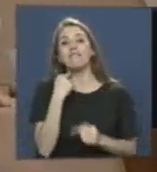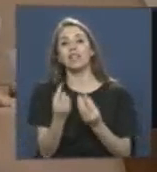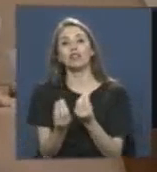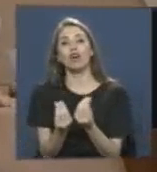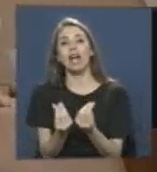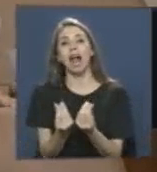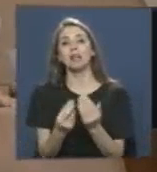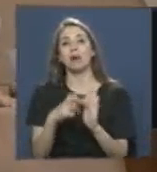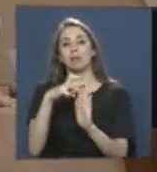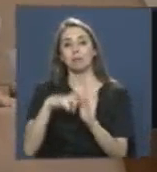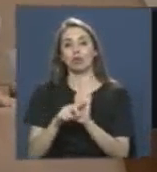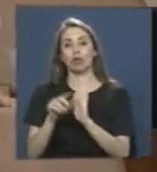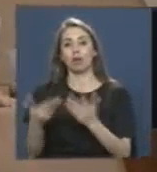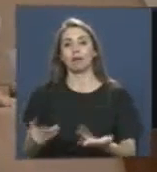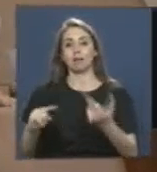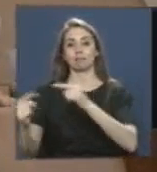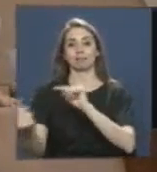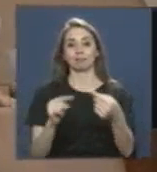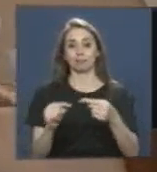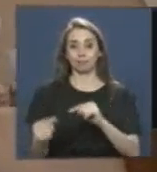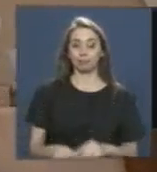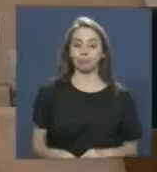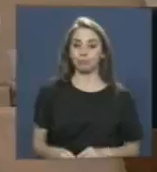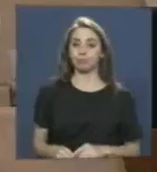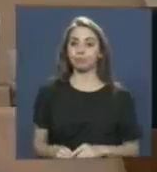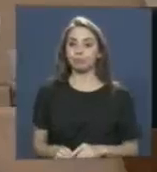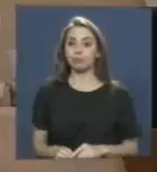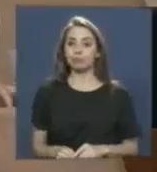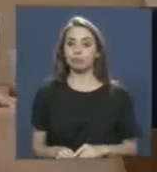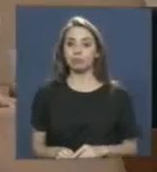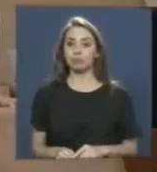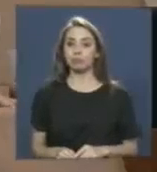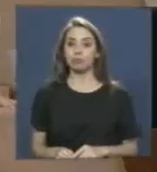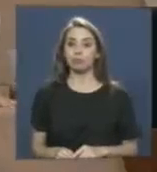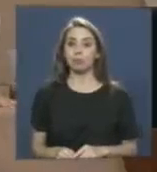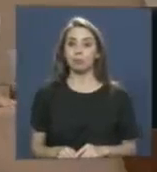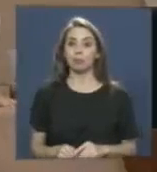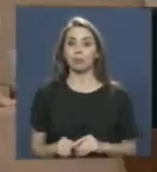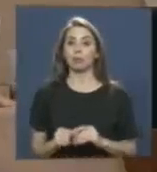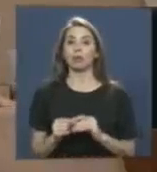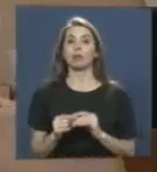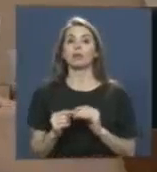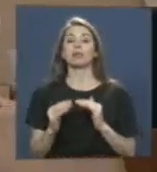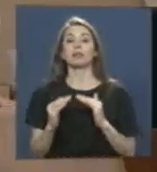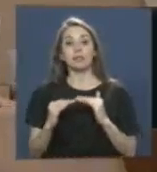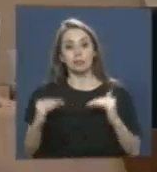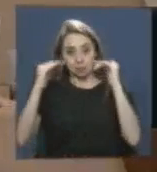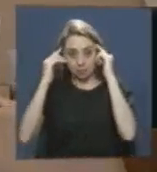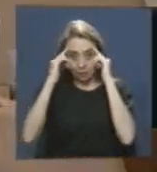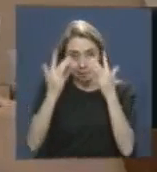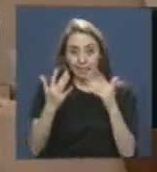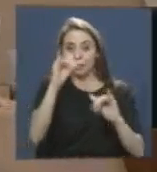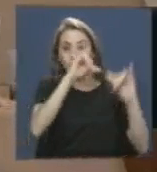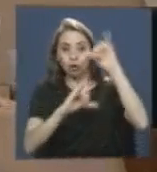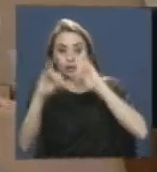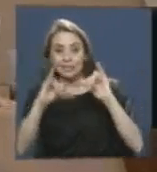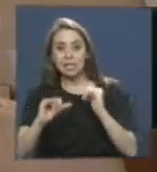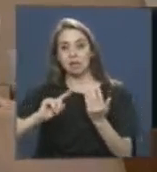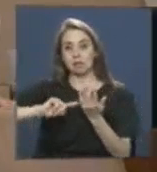del proyecto que hoy día discutimos. Con todo, elevar la ocupación y la gestión de la ciencia,